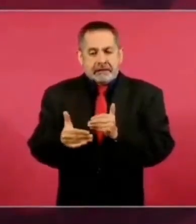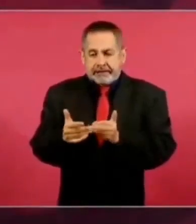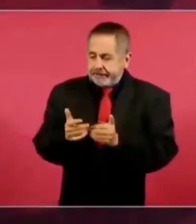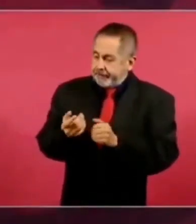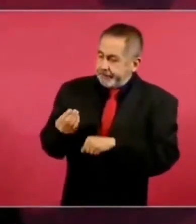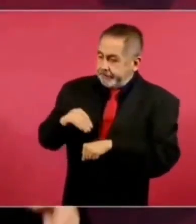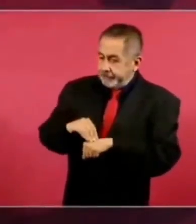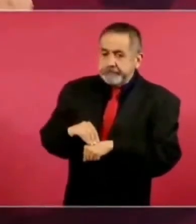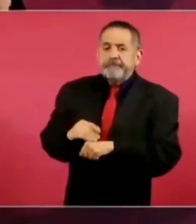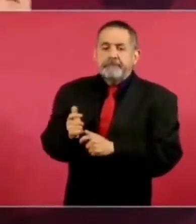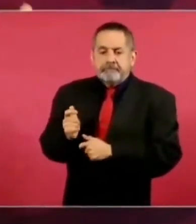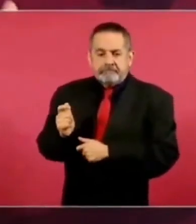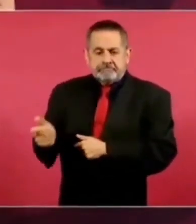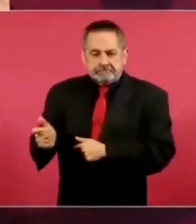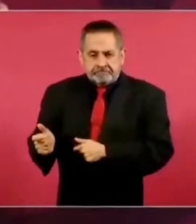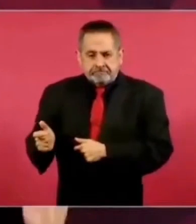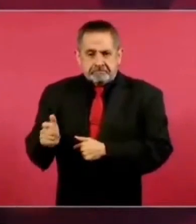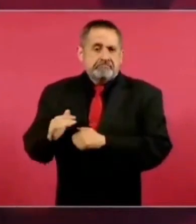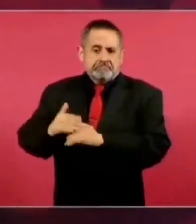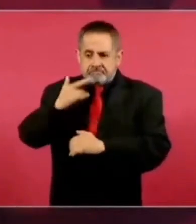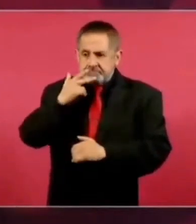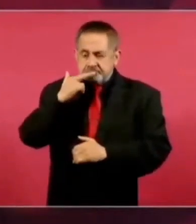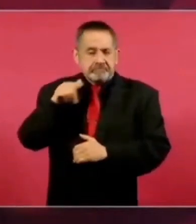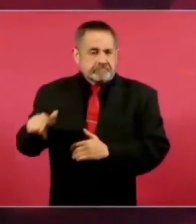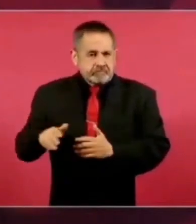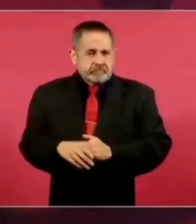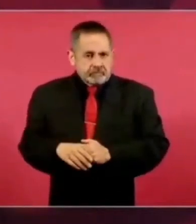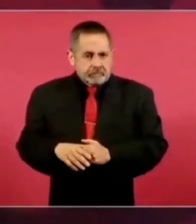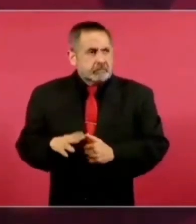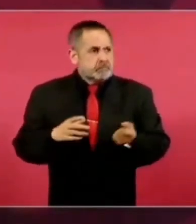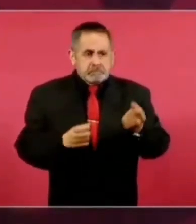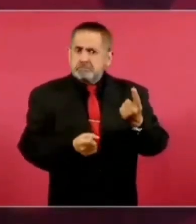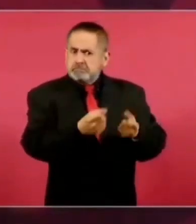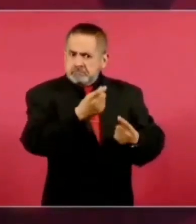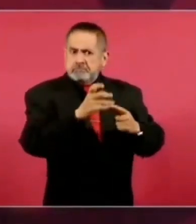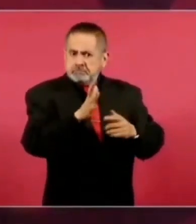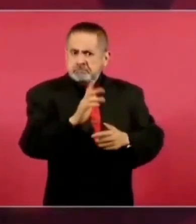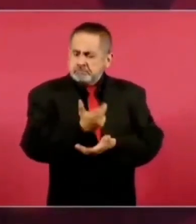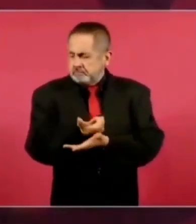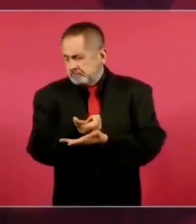o sea, horas extras, que está sucediendo